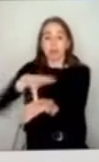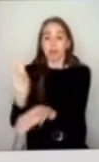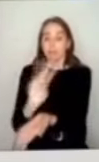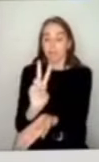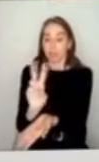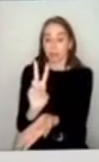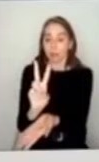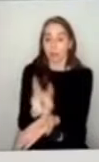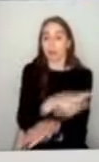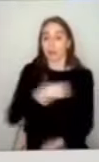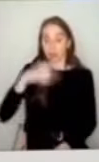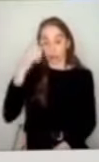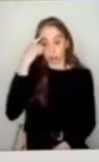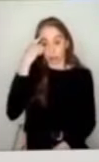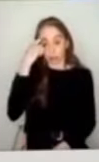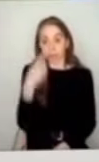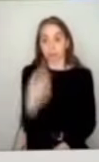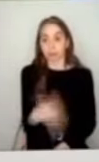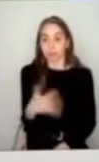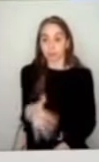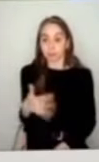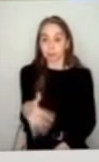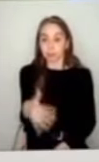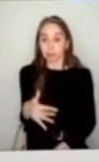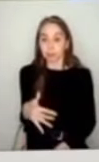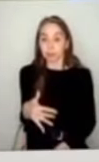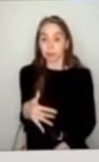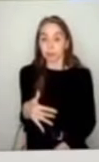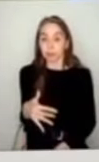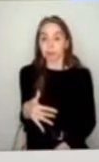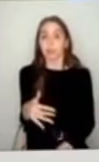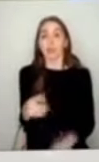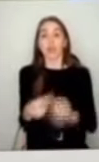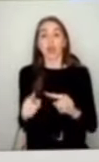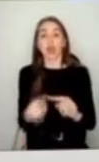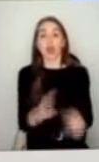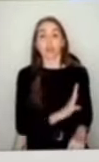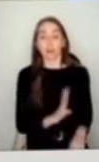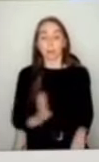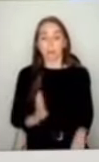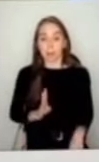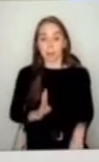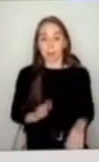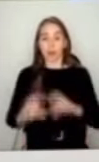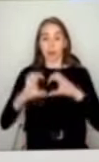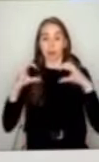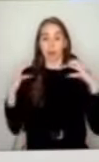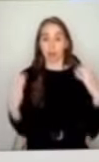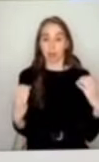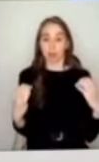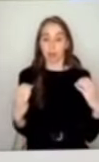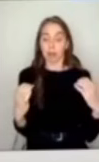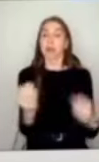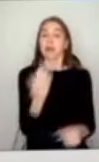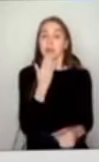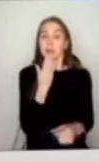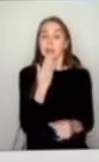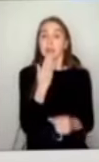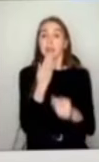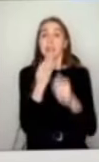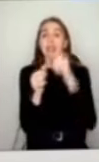del todo relevante también que el resto de los integrantes de nuestra corporación, como también los dirigentes políticos